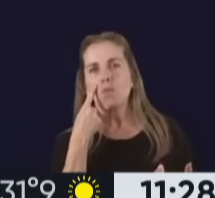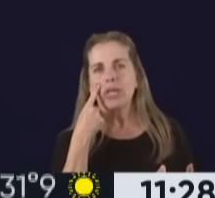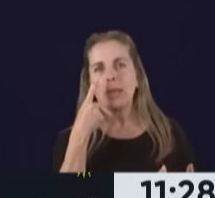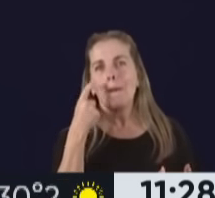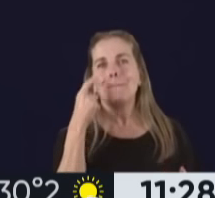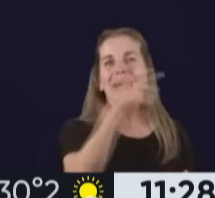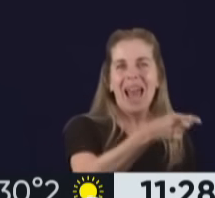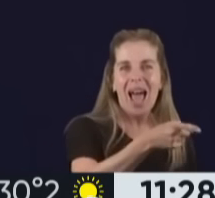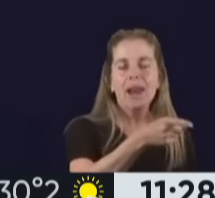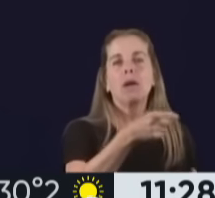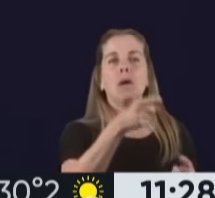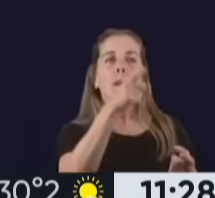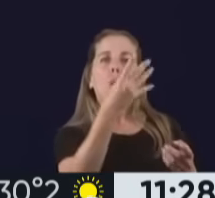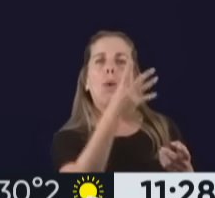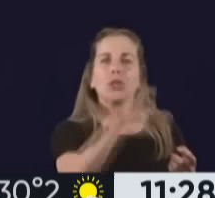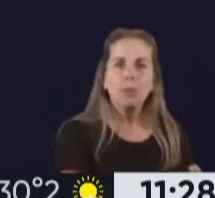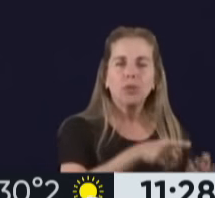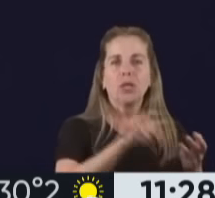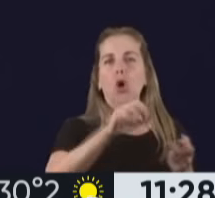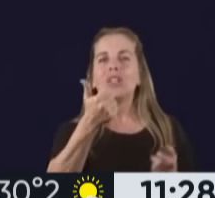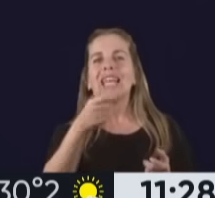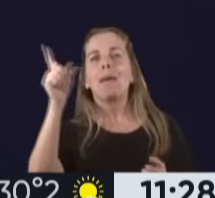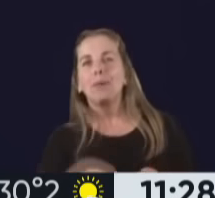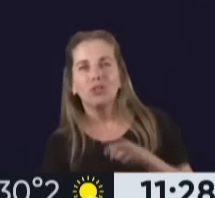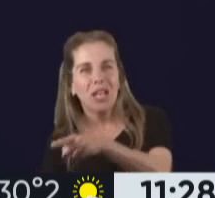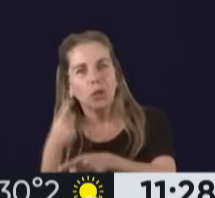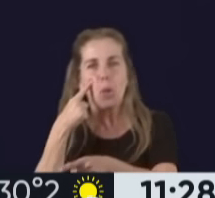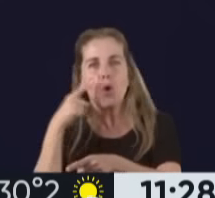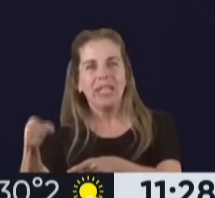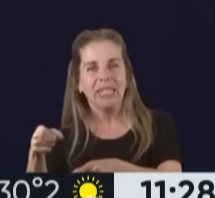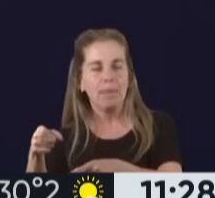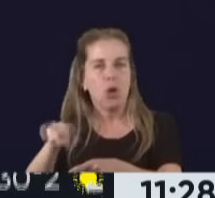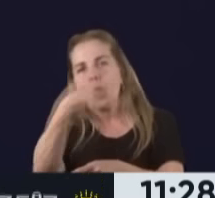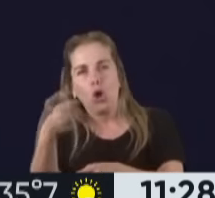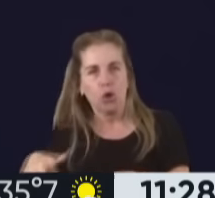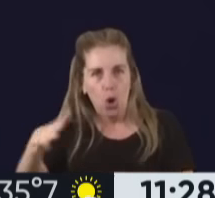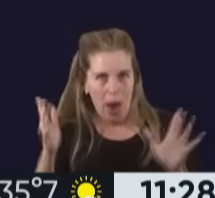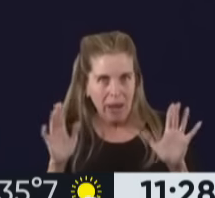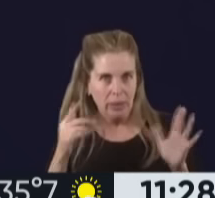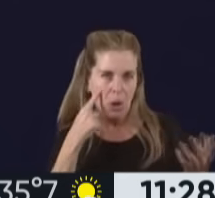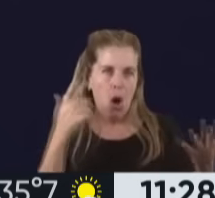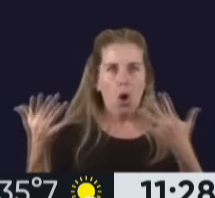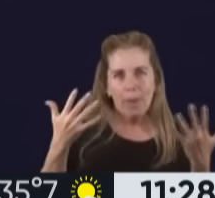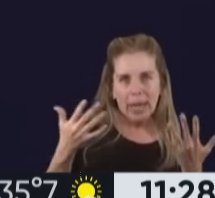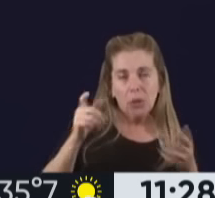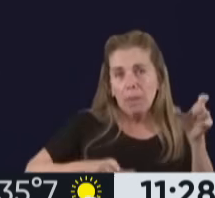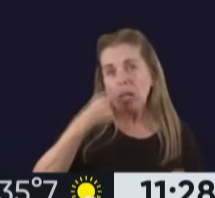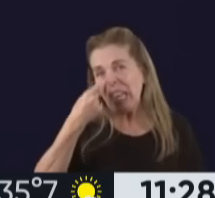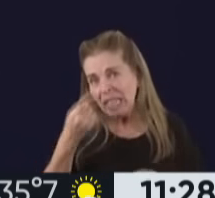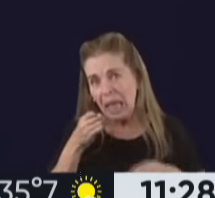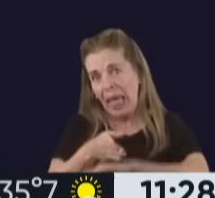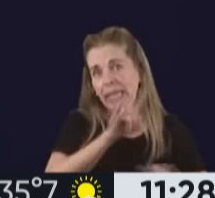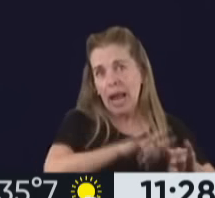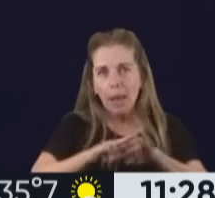los hipermercados o el 6% que cobra el municipio de Lanús. De esta manera, solo a título de